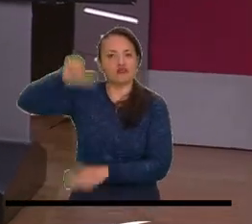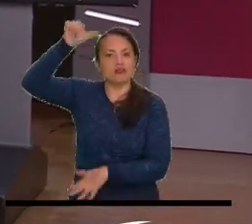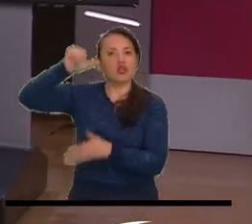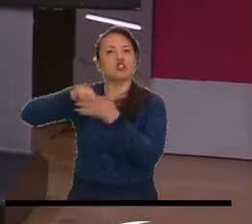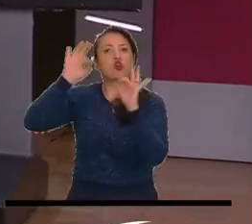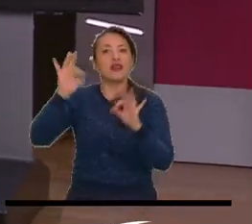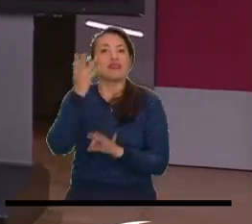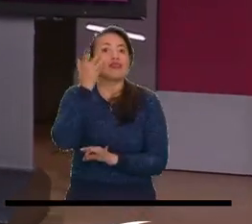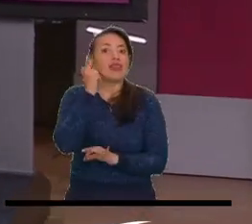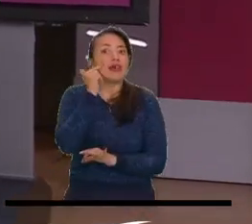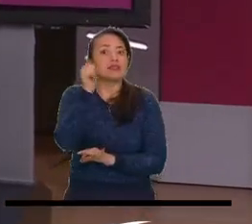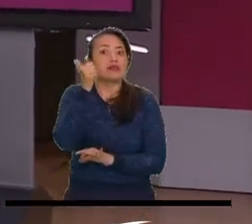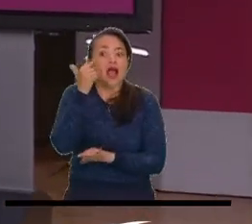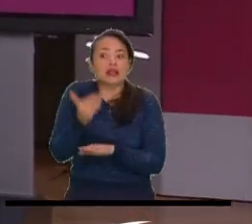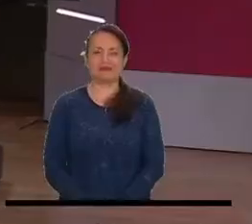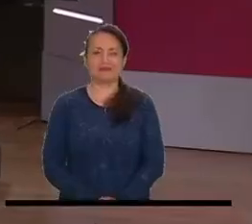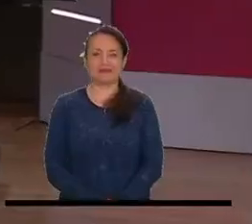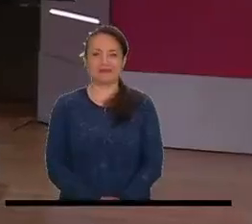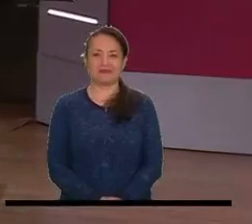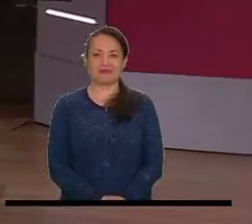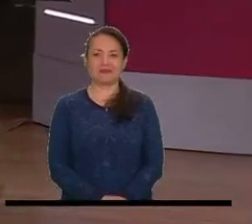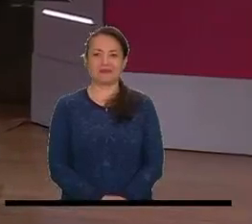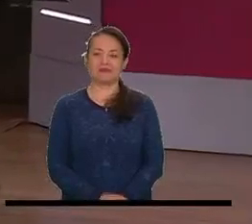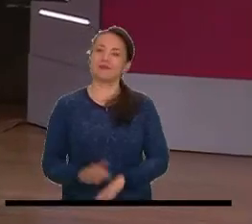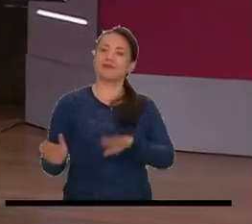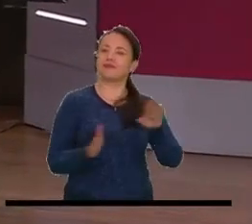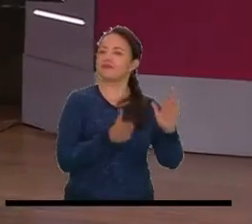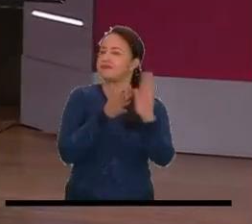pasarela en la Semana de la Moda de París.